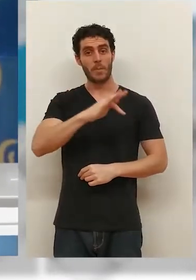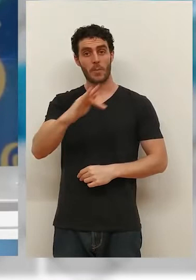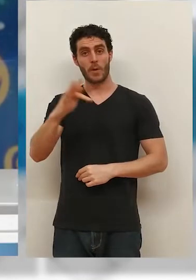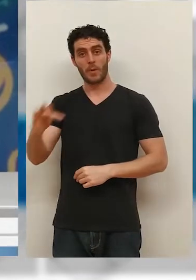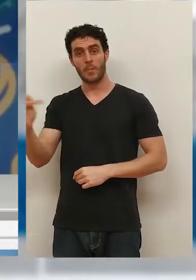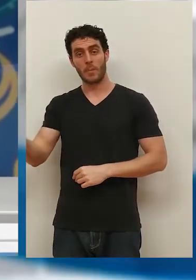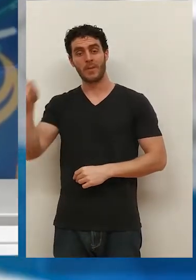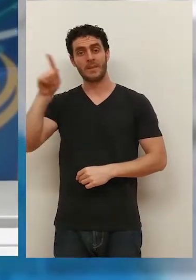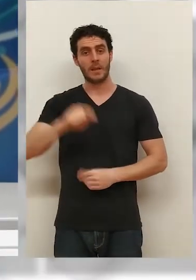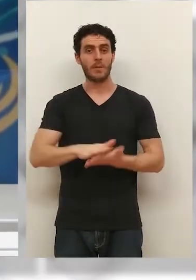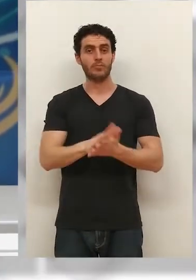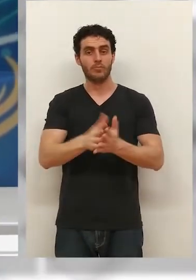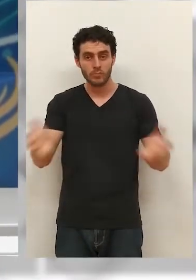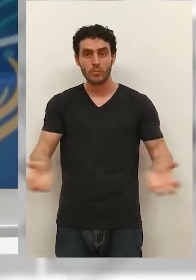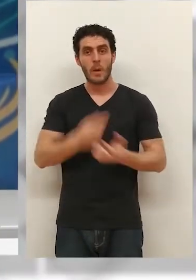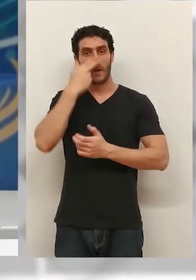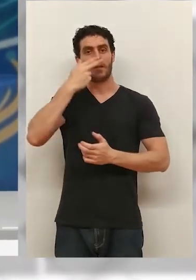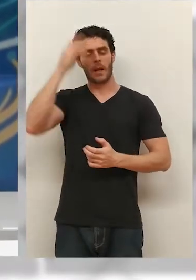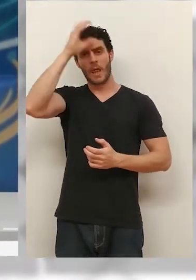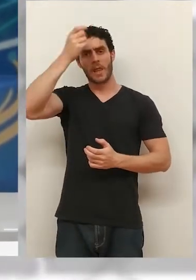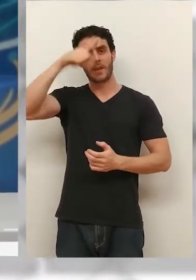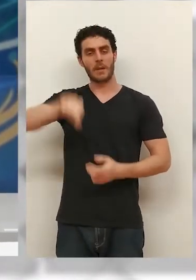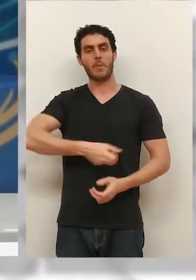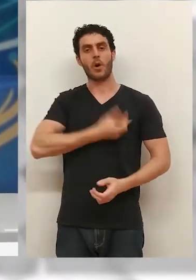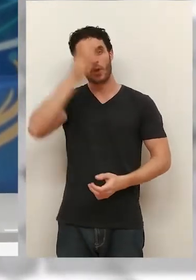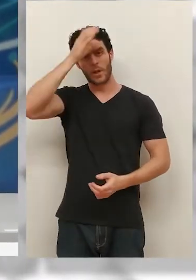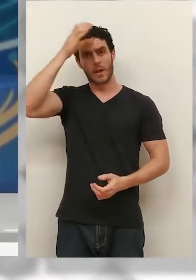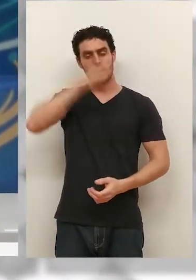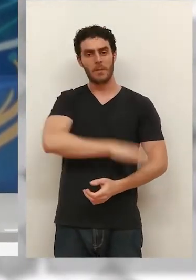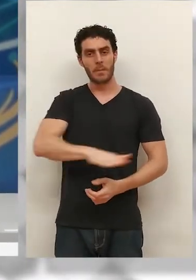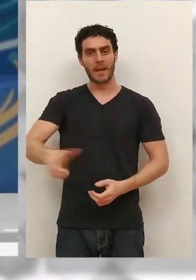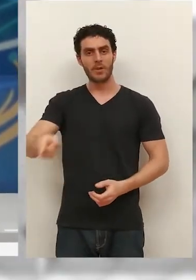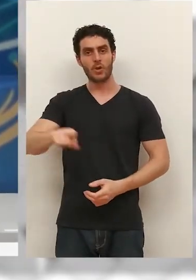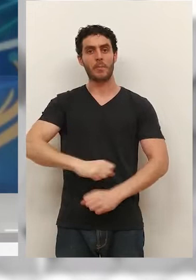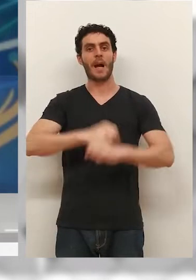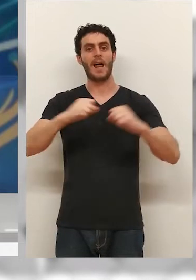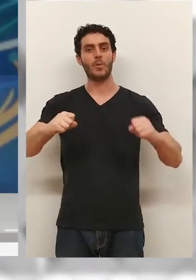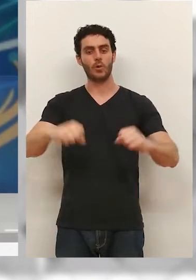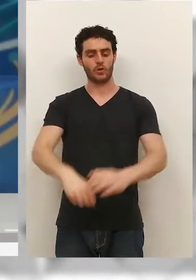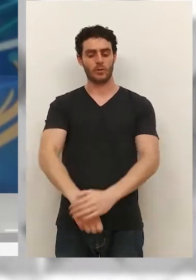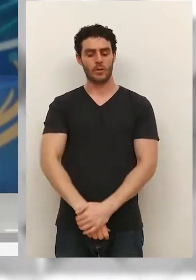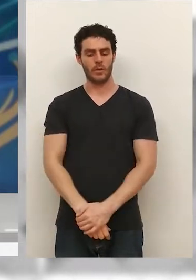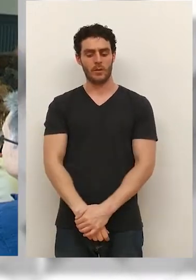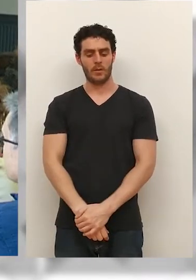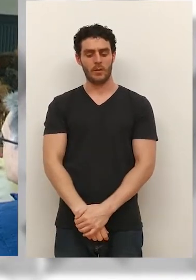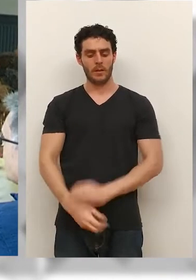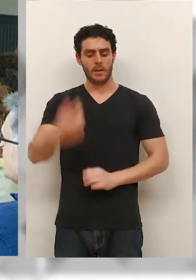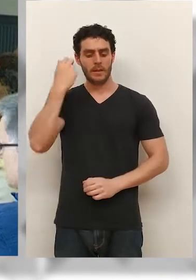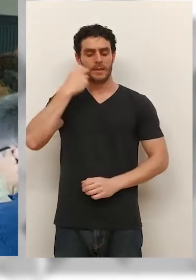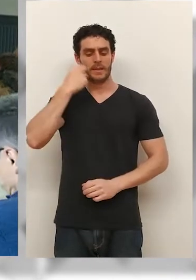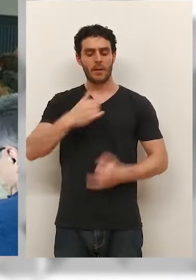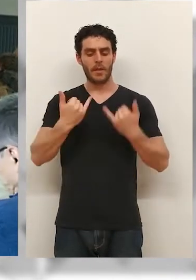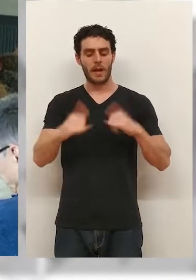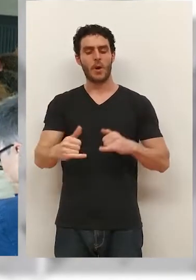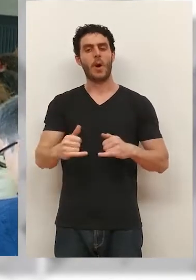premios y que ha conseguido promover el interés por la ciencia y las vocaciones científicas entre pequeños y mayores. El sábado